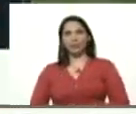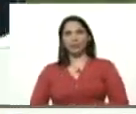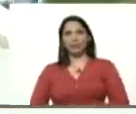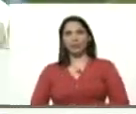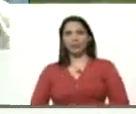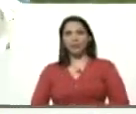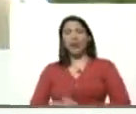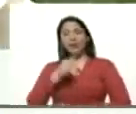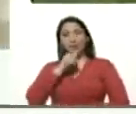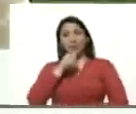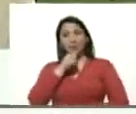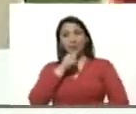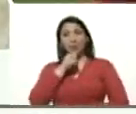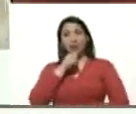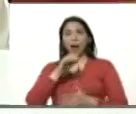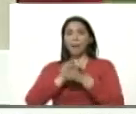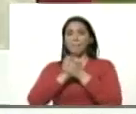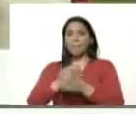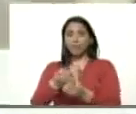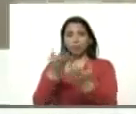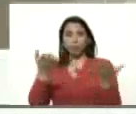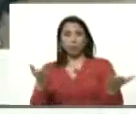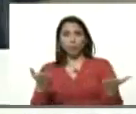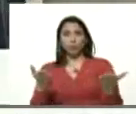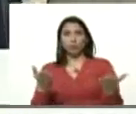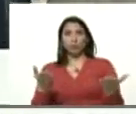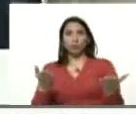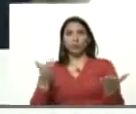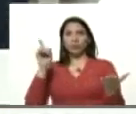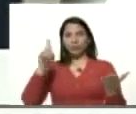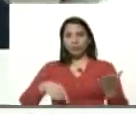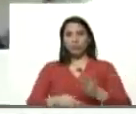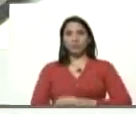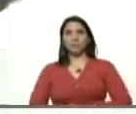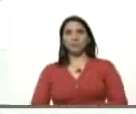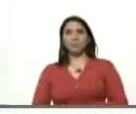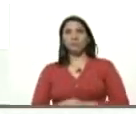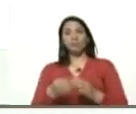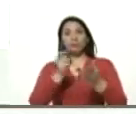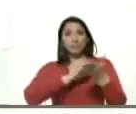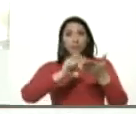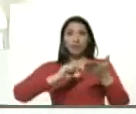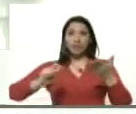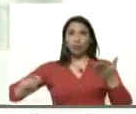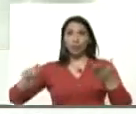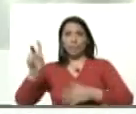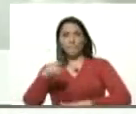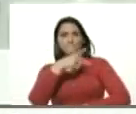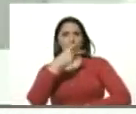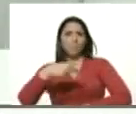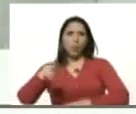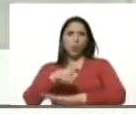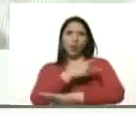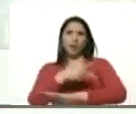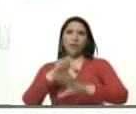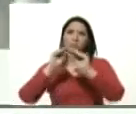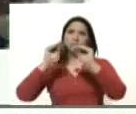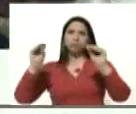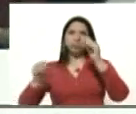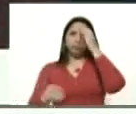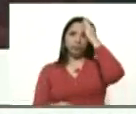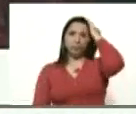a quien un amigo suyo, Héctor Mujica, también escritor, poeta, llamó el